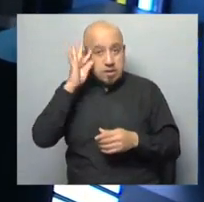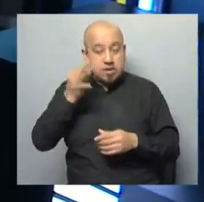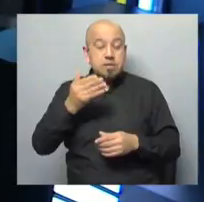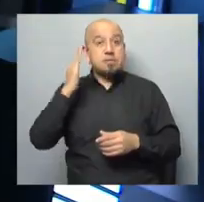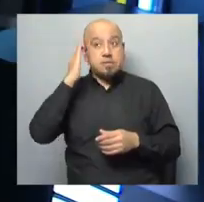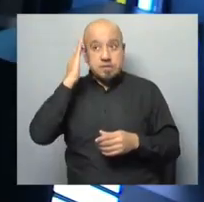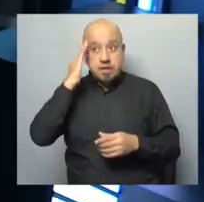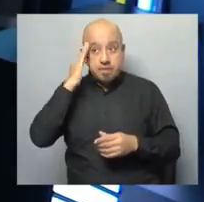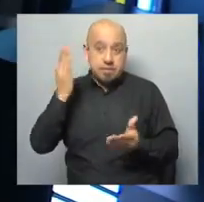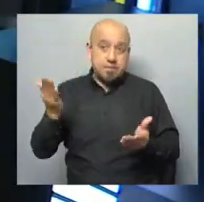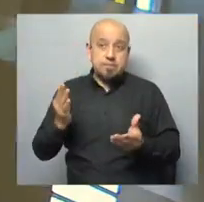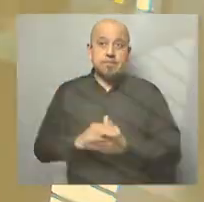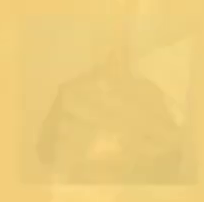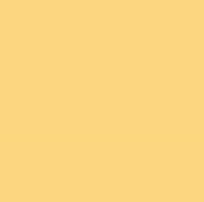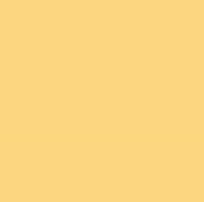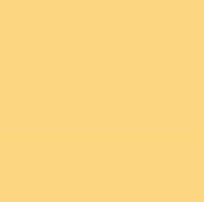sabe